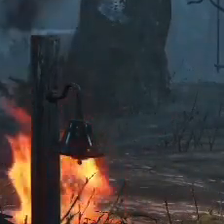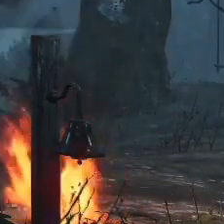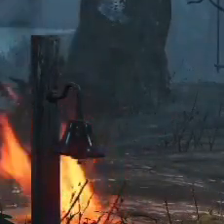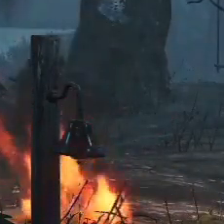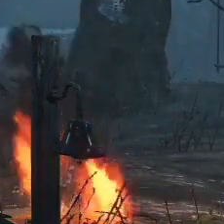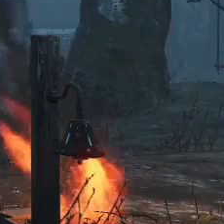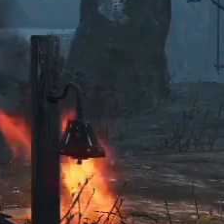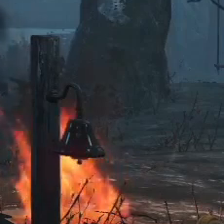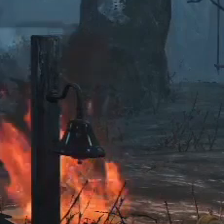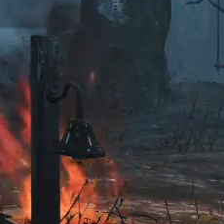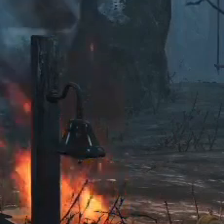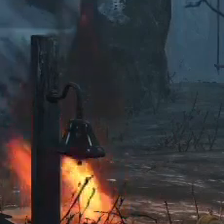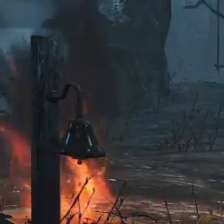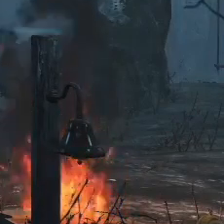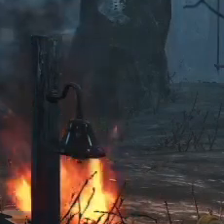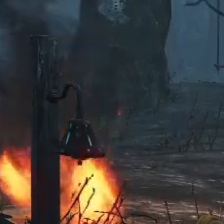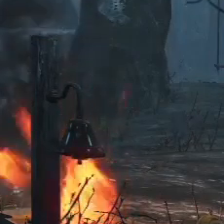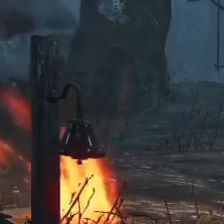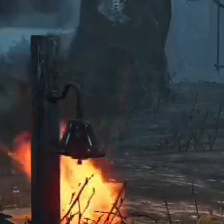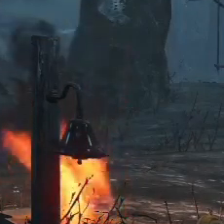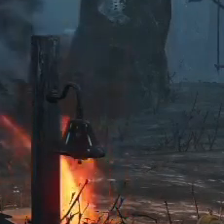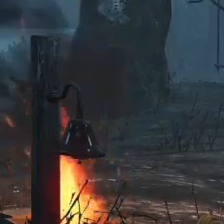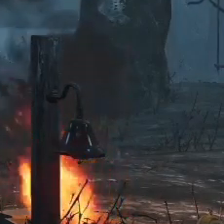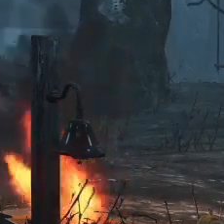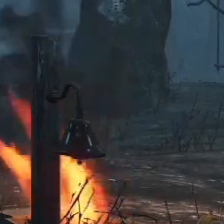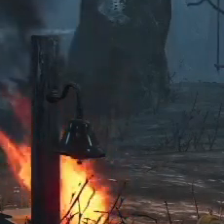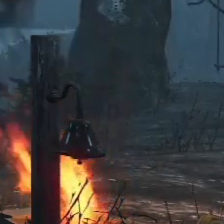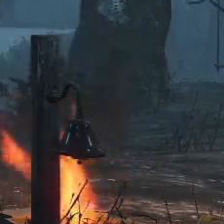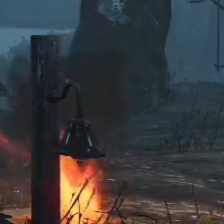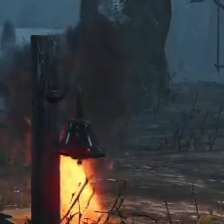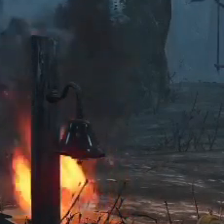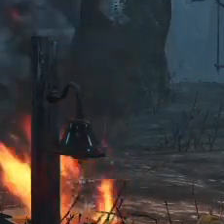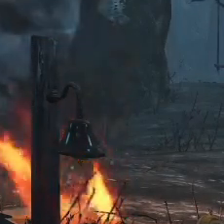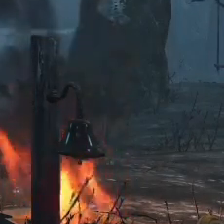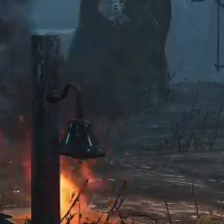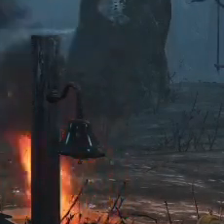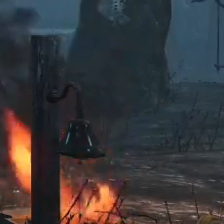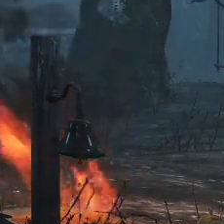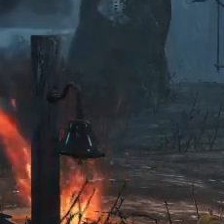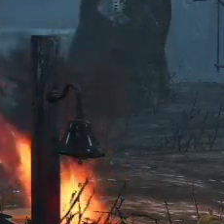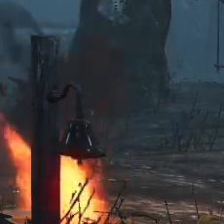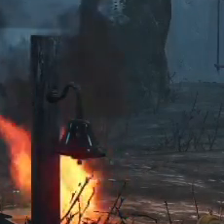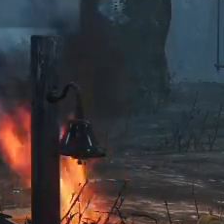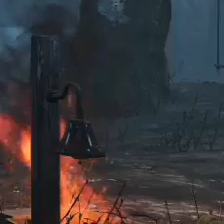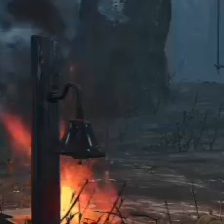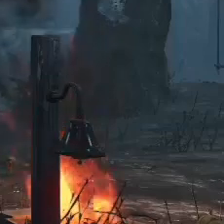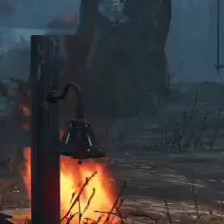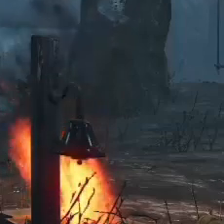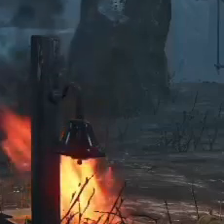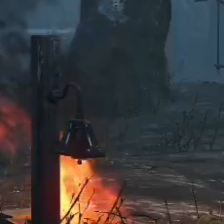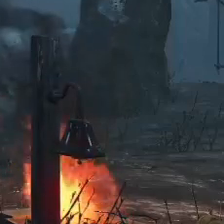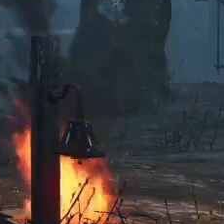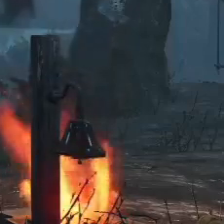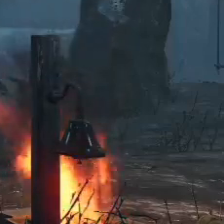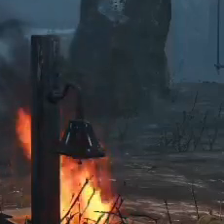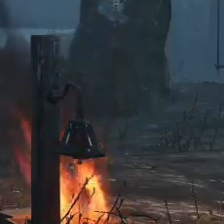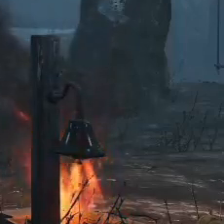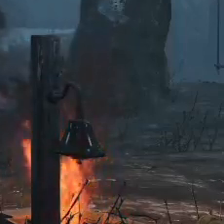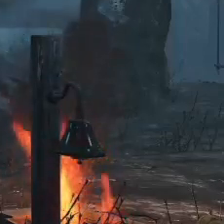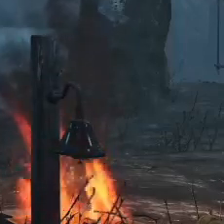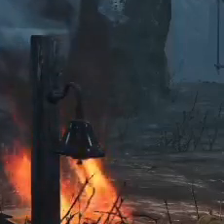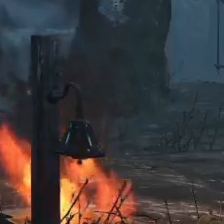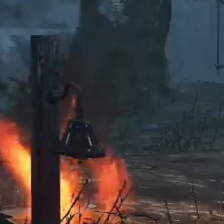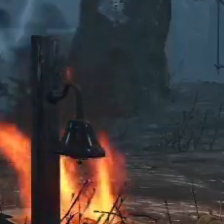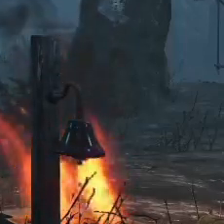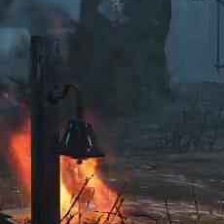pero miren el resultado yo quiero leer en la calle comentario en mis amigos a ver ustedes qué opinan estoy equivocado me estoy